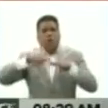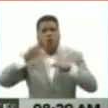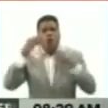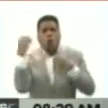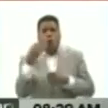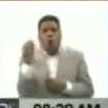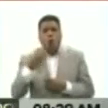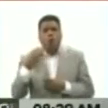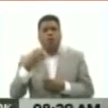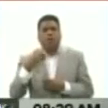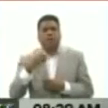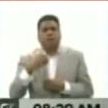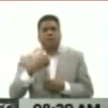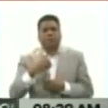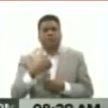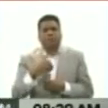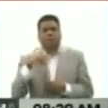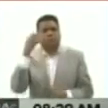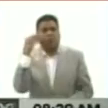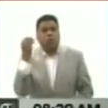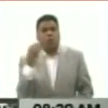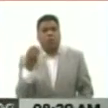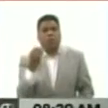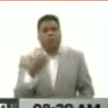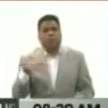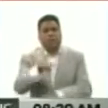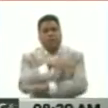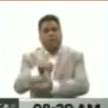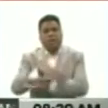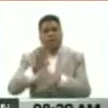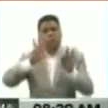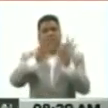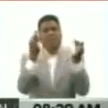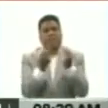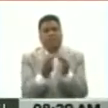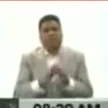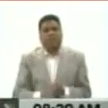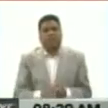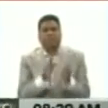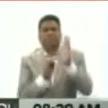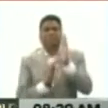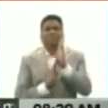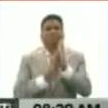fue una familia más que yo tengo, que me ayudó a crecer como persona.